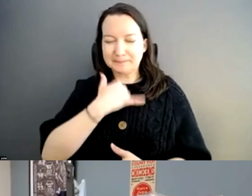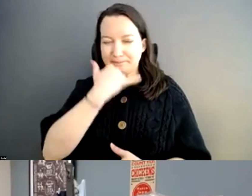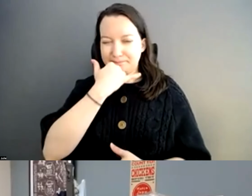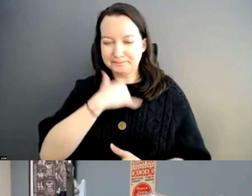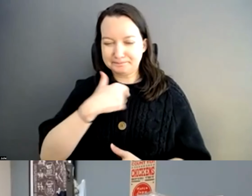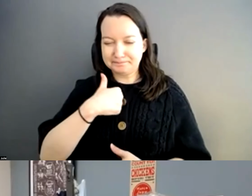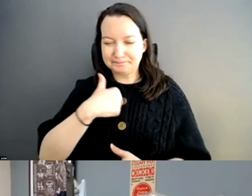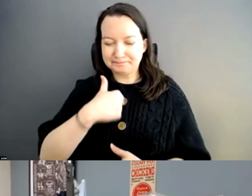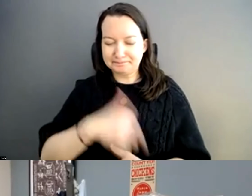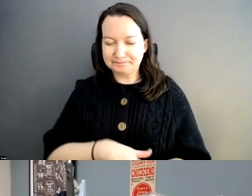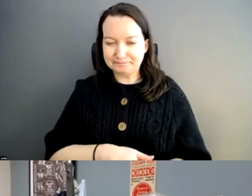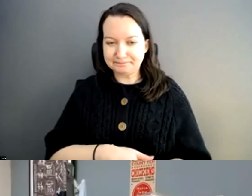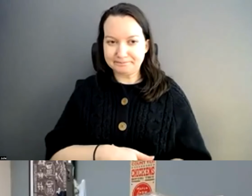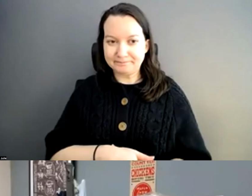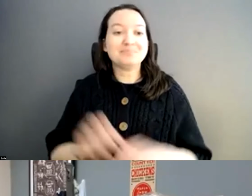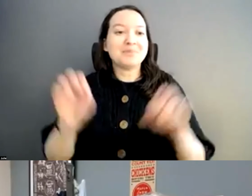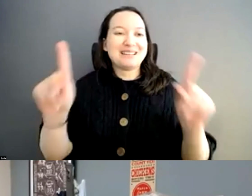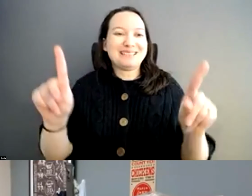perdón.